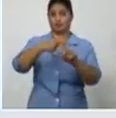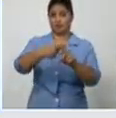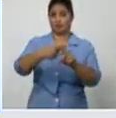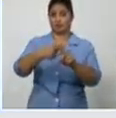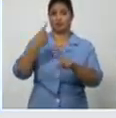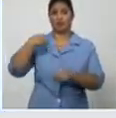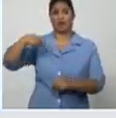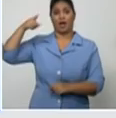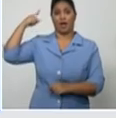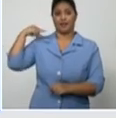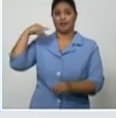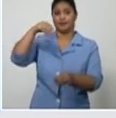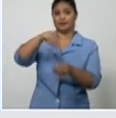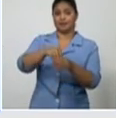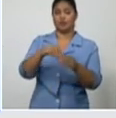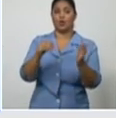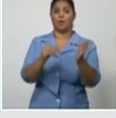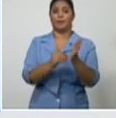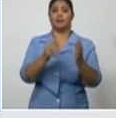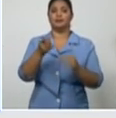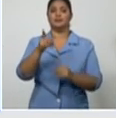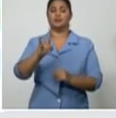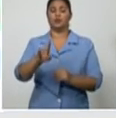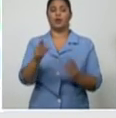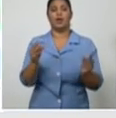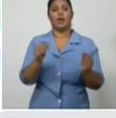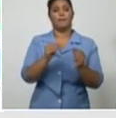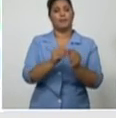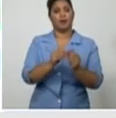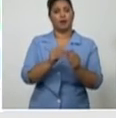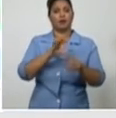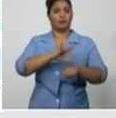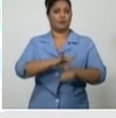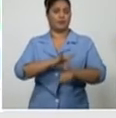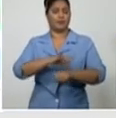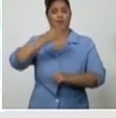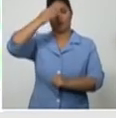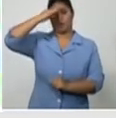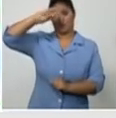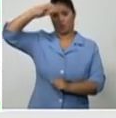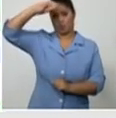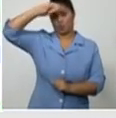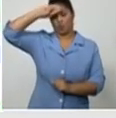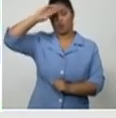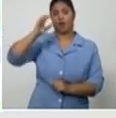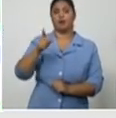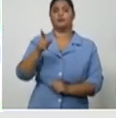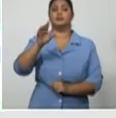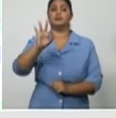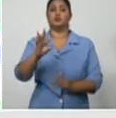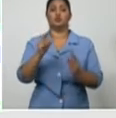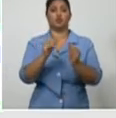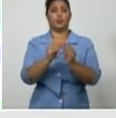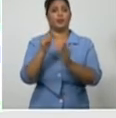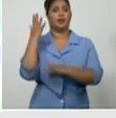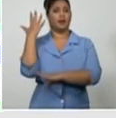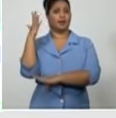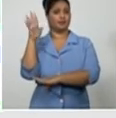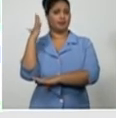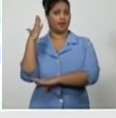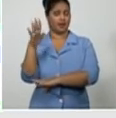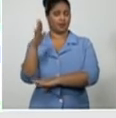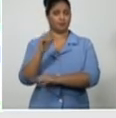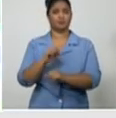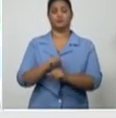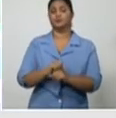1.019 transmisión autóctona, 18 importados. Y como van a poder ver en el